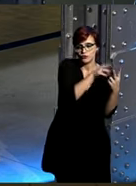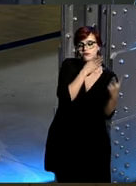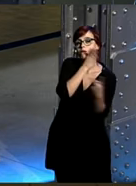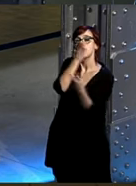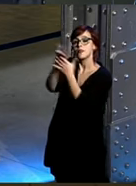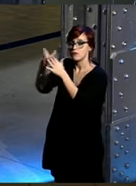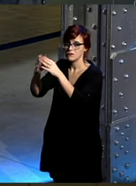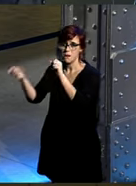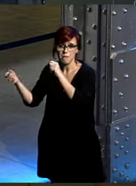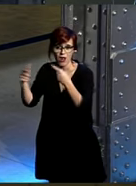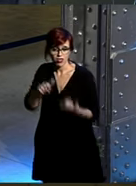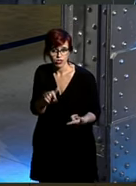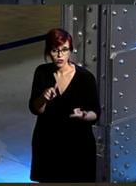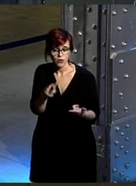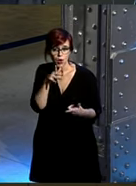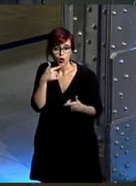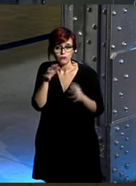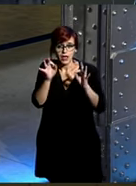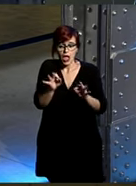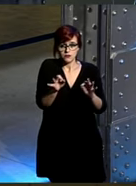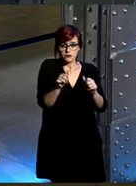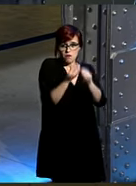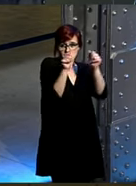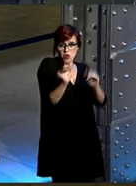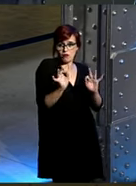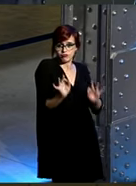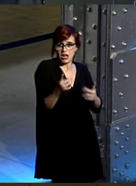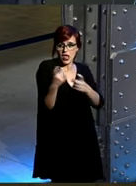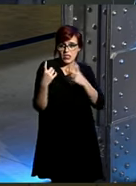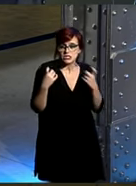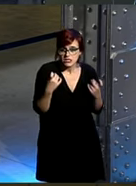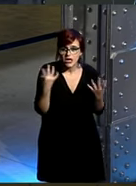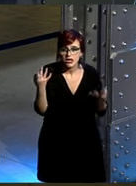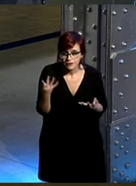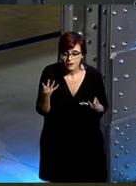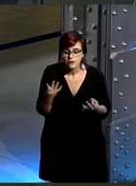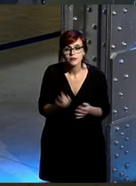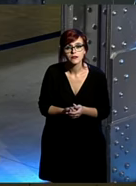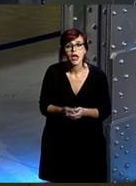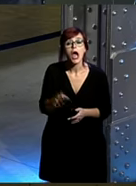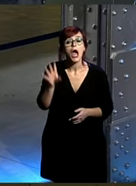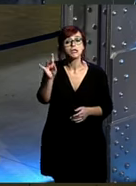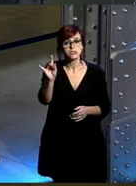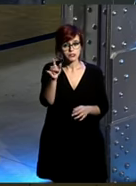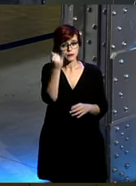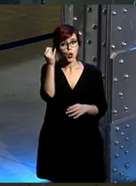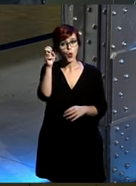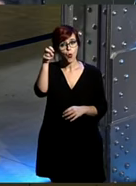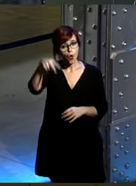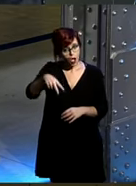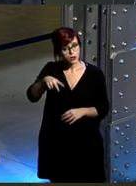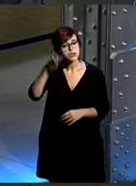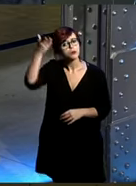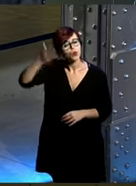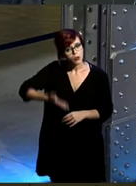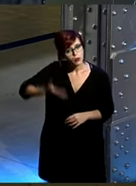por la educación, simplemente es por pura pragmática, porque las empresas hoy en día necesitan eso. No, perdón, pero lo que dice Juan es